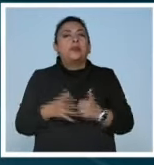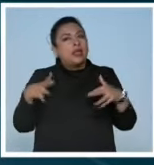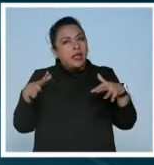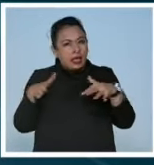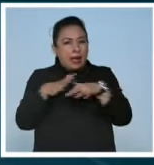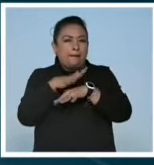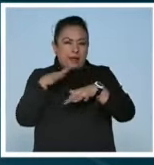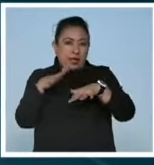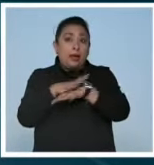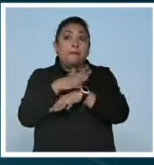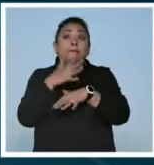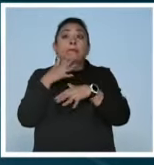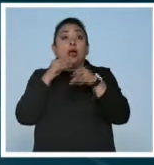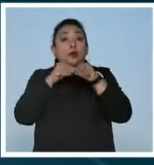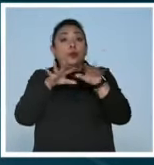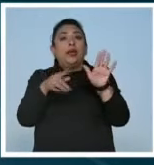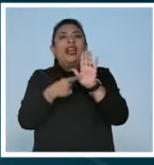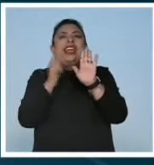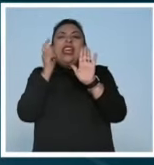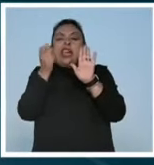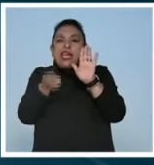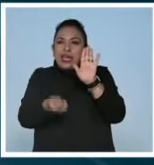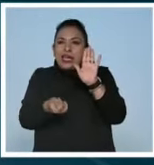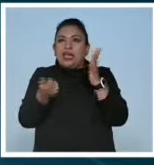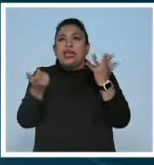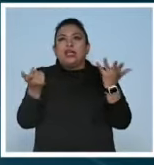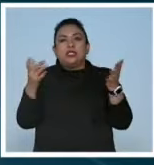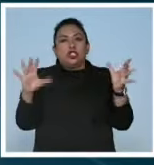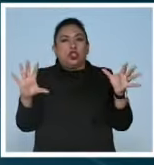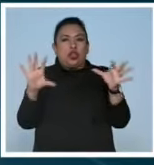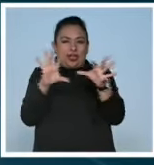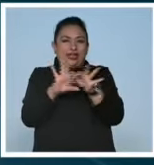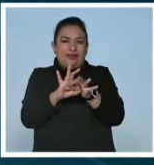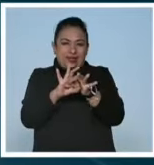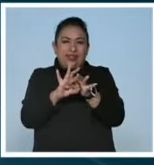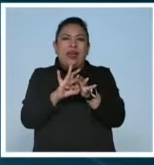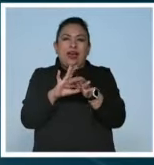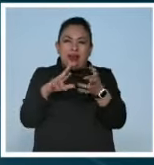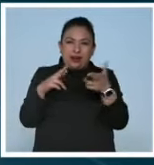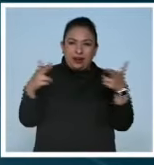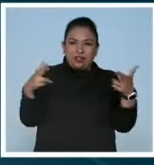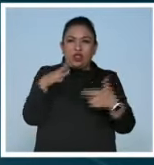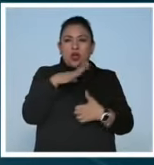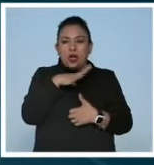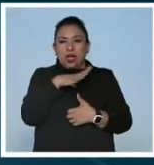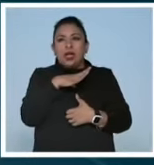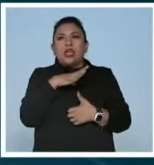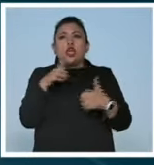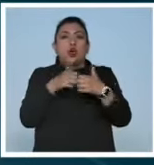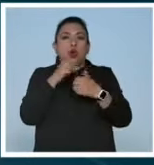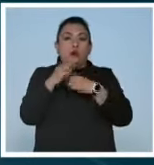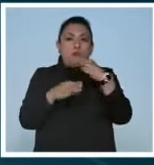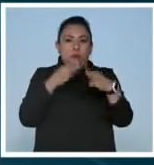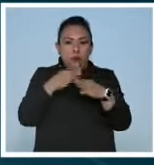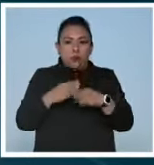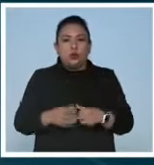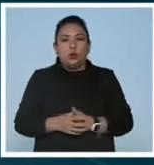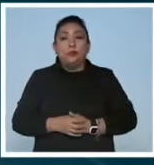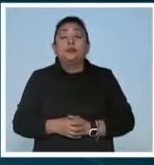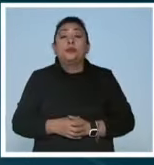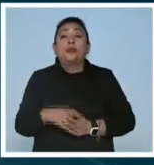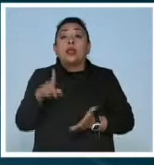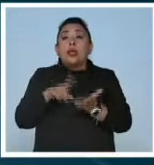cambiante, ¿no? Permearla de, pues de esta conectividad y de esta relación que existen con el mundo, ¿no?